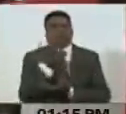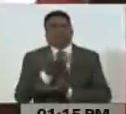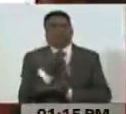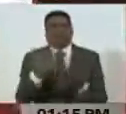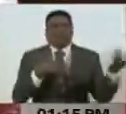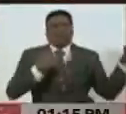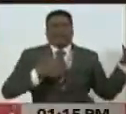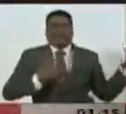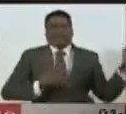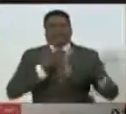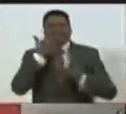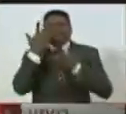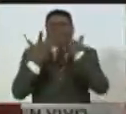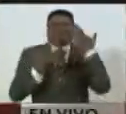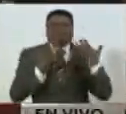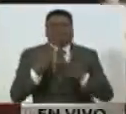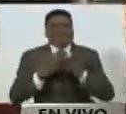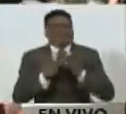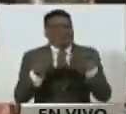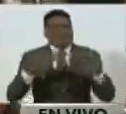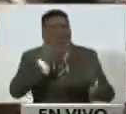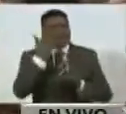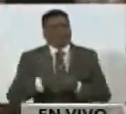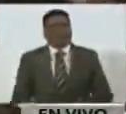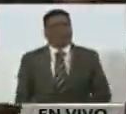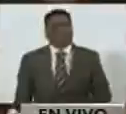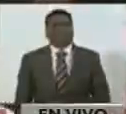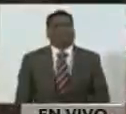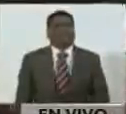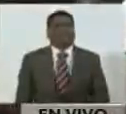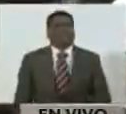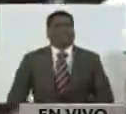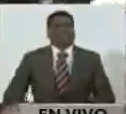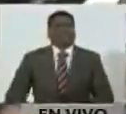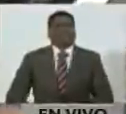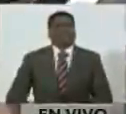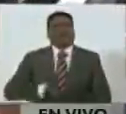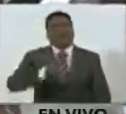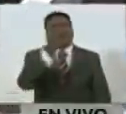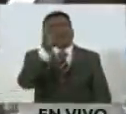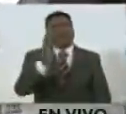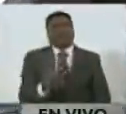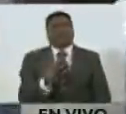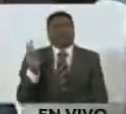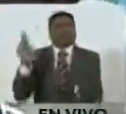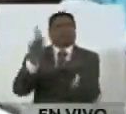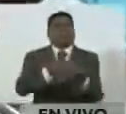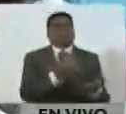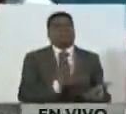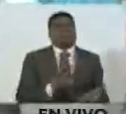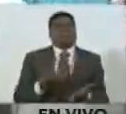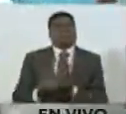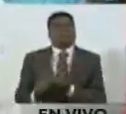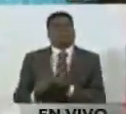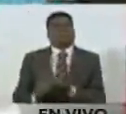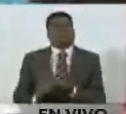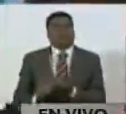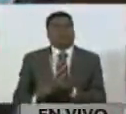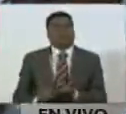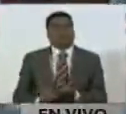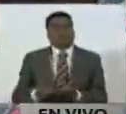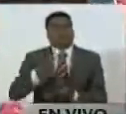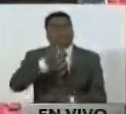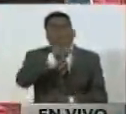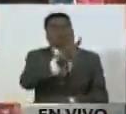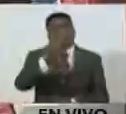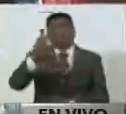sus canciones. Bien, vamos a conversar también con Gino González, que se encuentra acá también participando. Han pasado 32 años